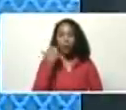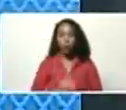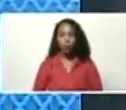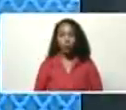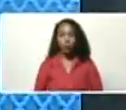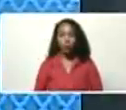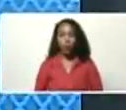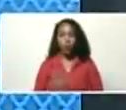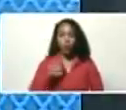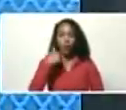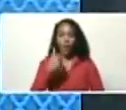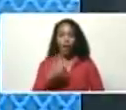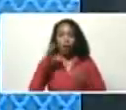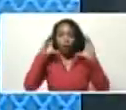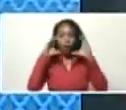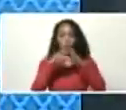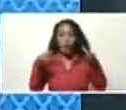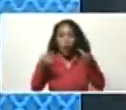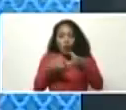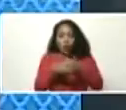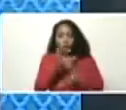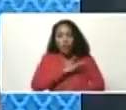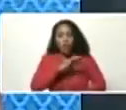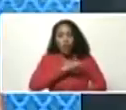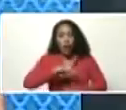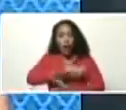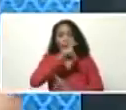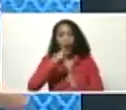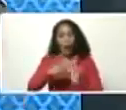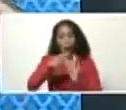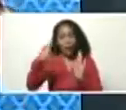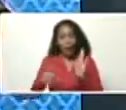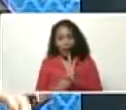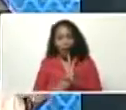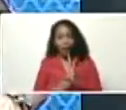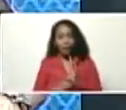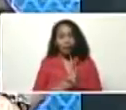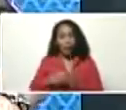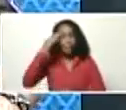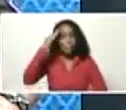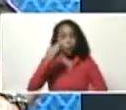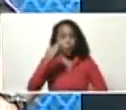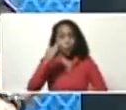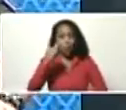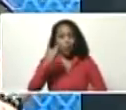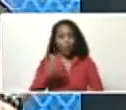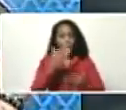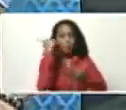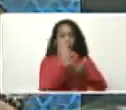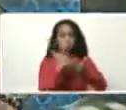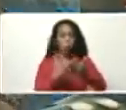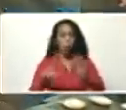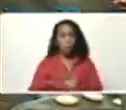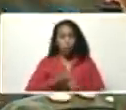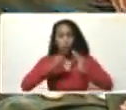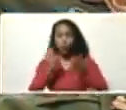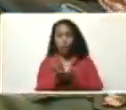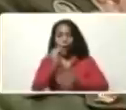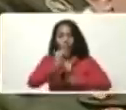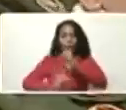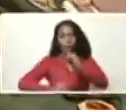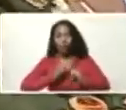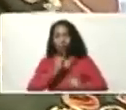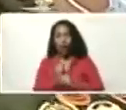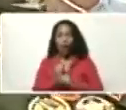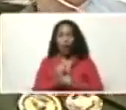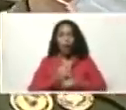le dicté una conferencia a los señores generales y almirantes de la agenda geopolítica global, internacional, de los